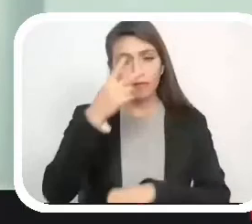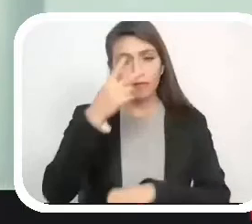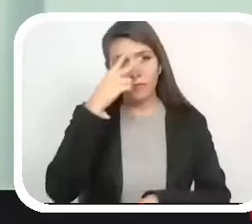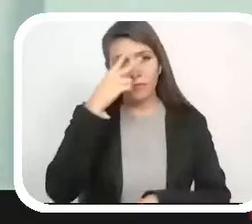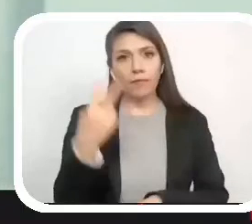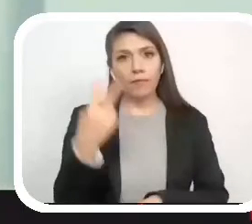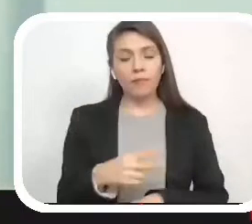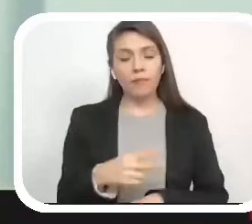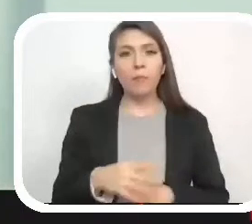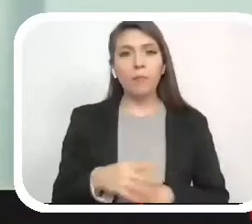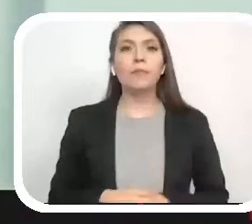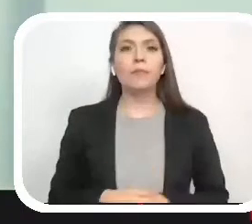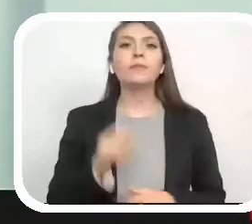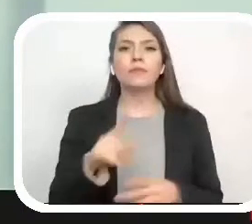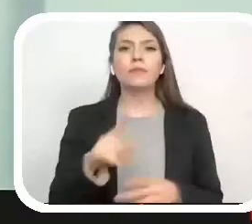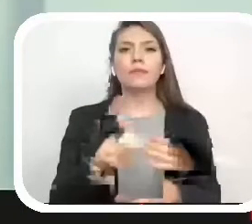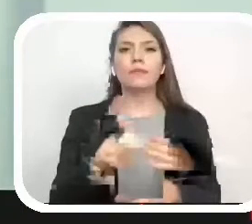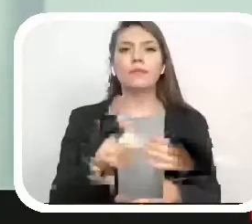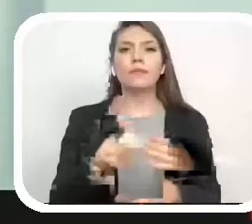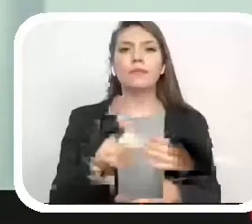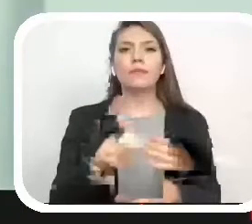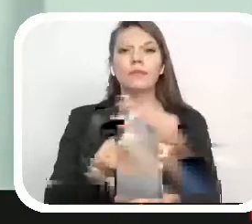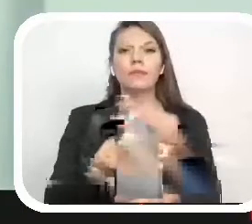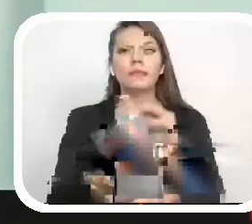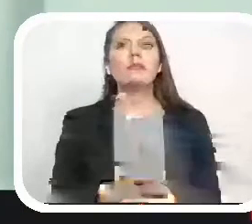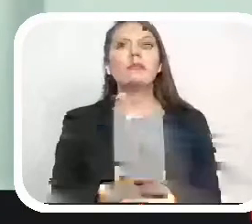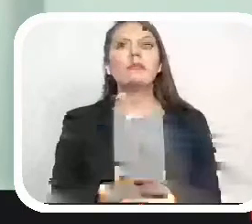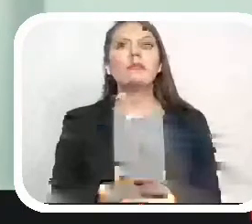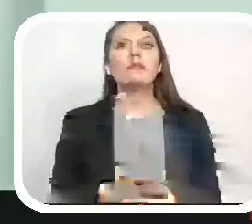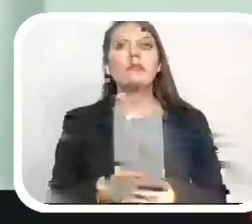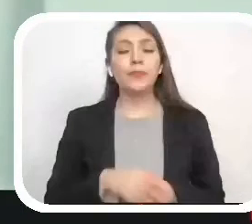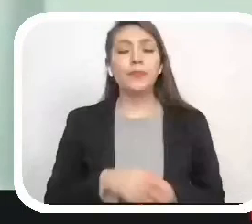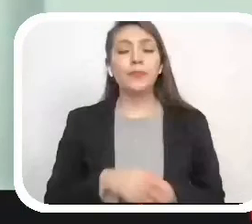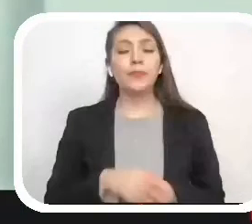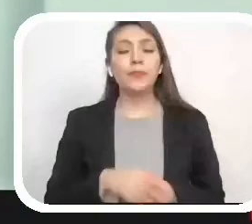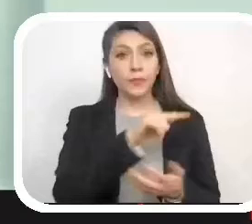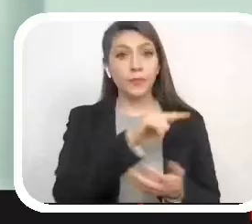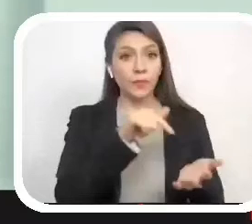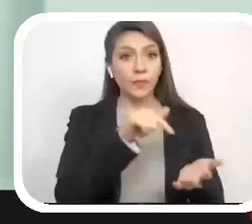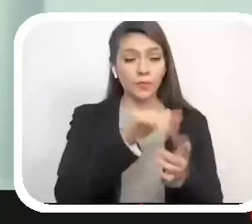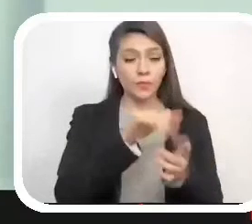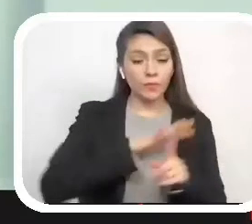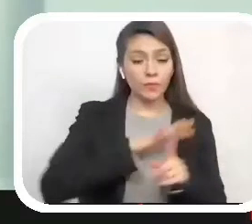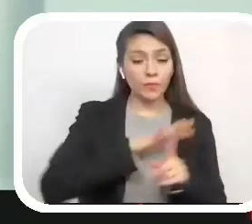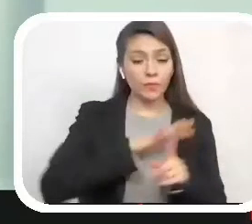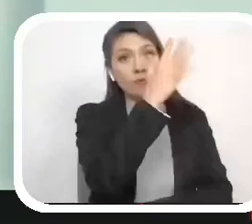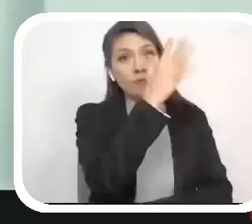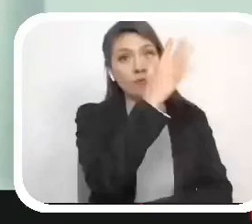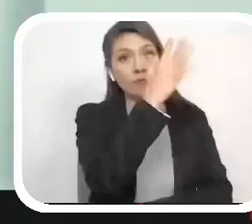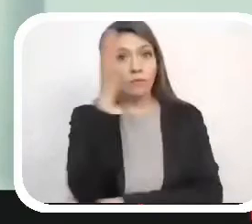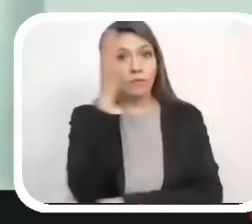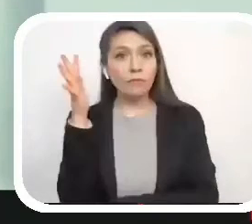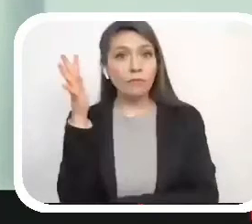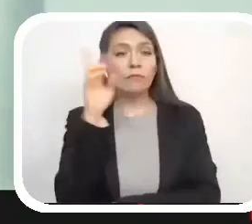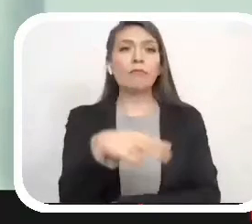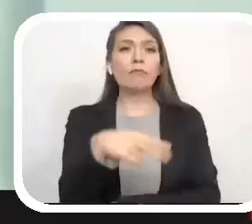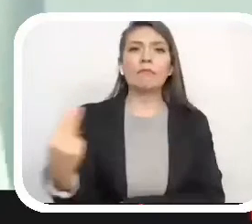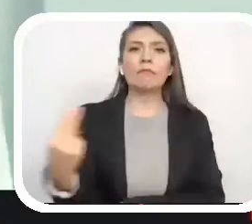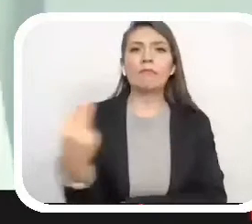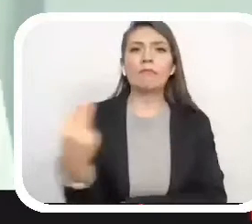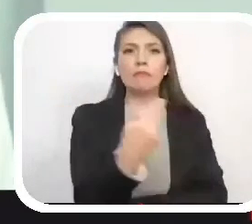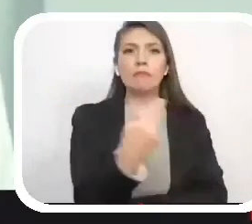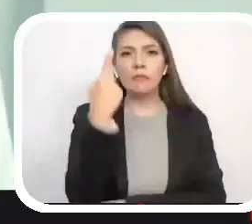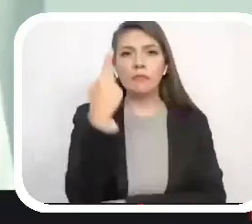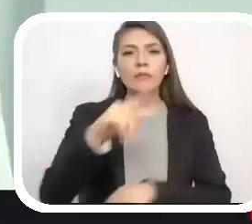de motivos. Las zonas forestales son imprescindibles para la vida en el planeta, además de ser